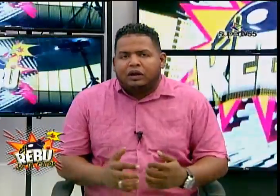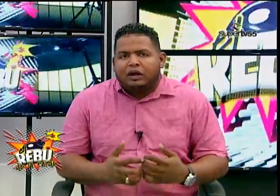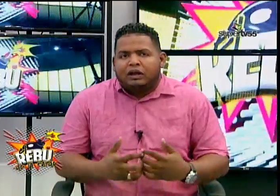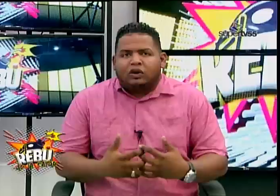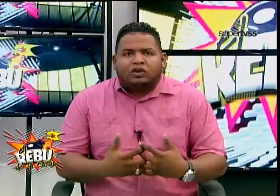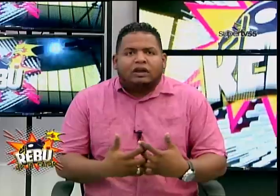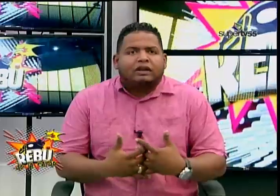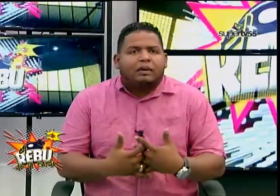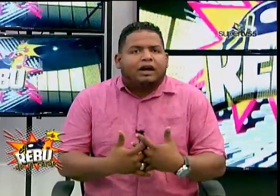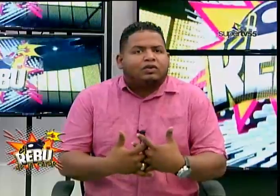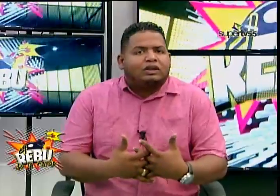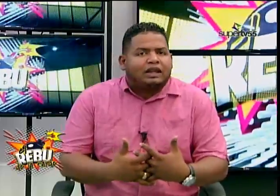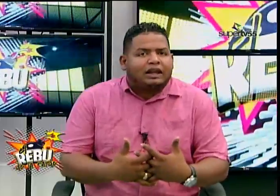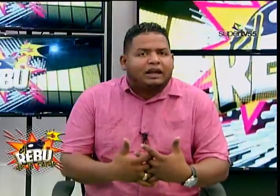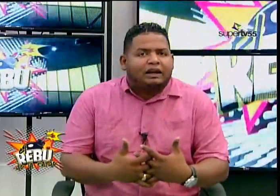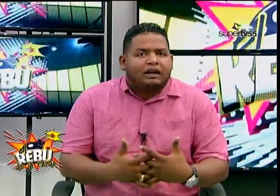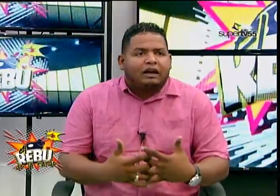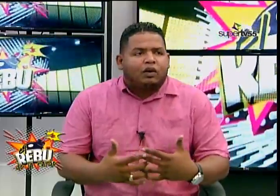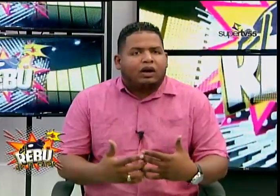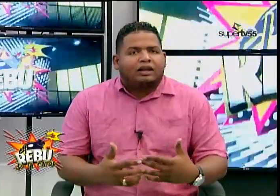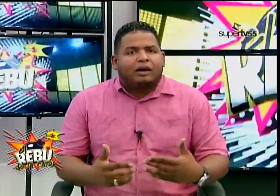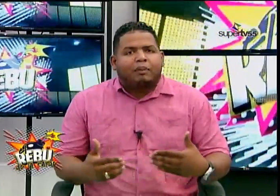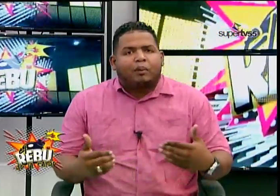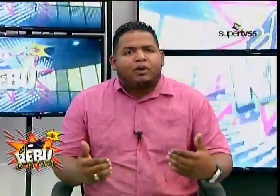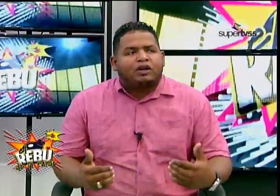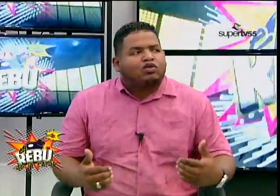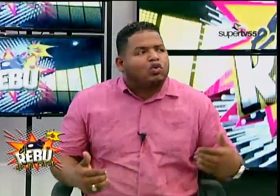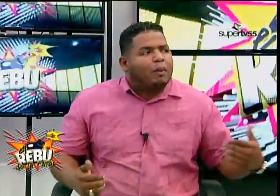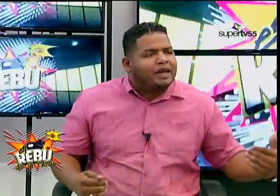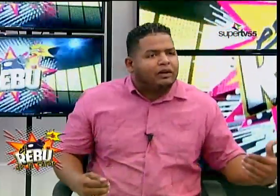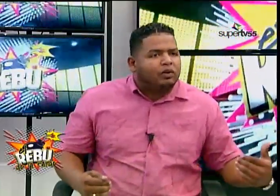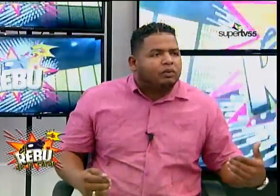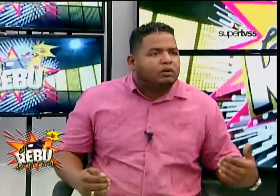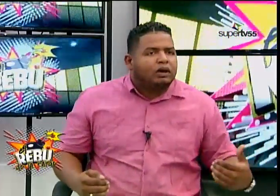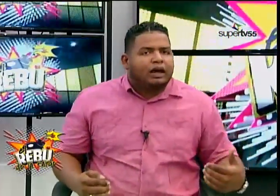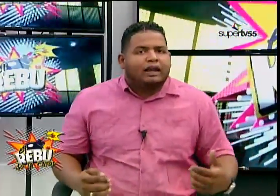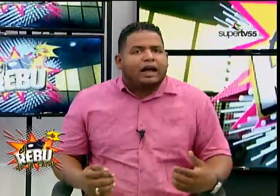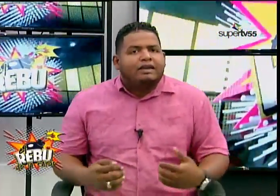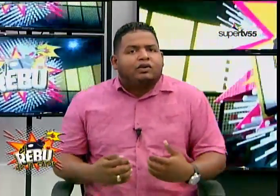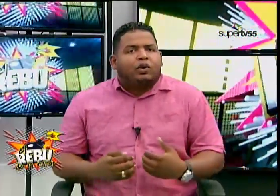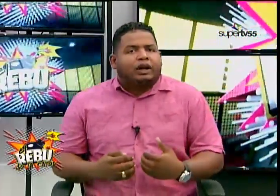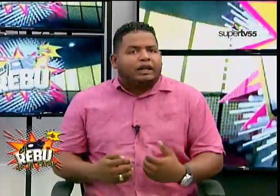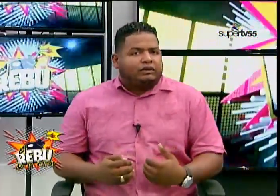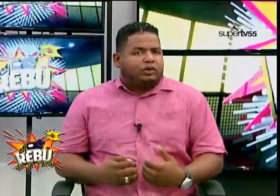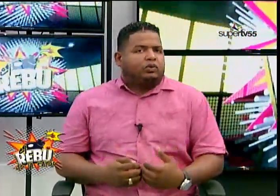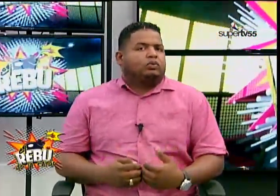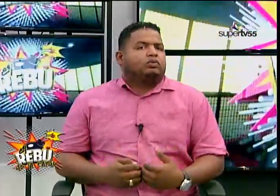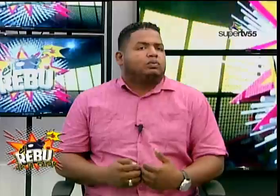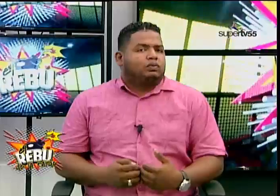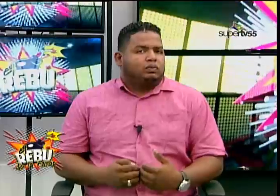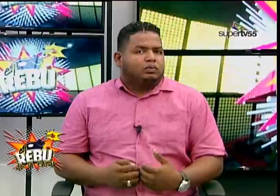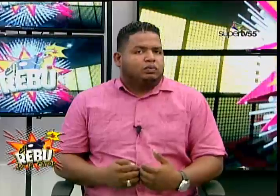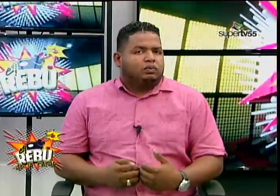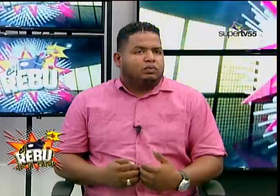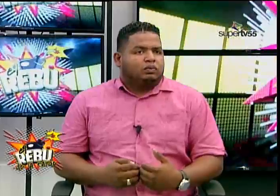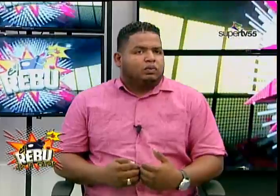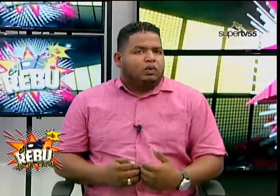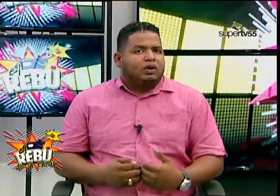Diony. Entonces, tal vez a su entender, lo que le estaba proponiendo su amigo era incorrecto.